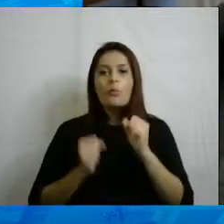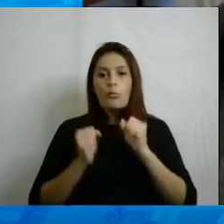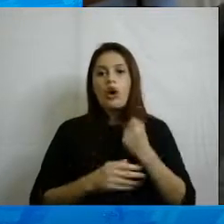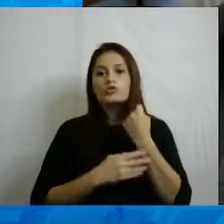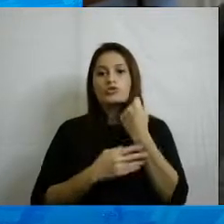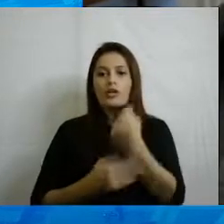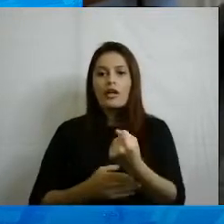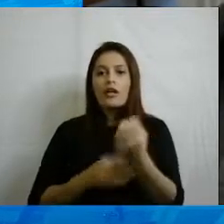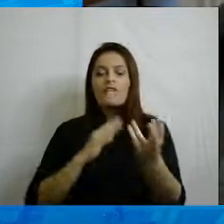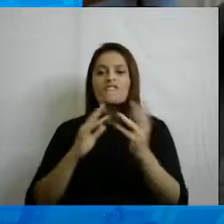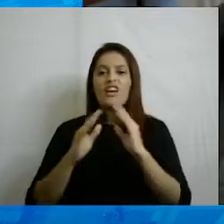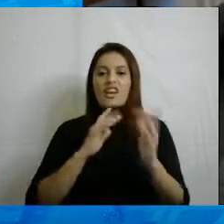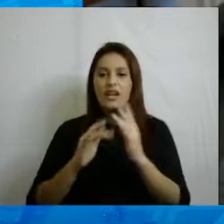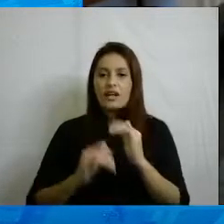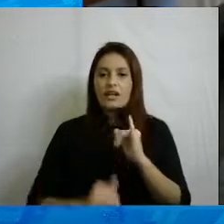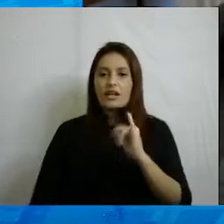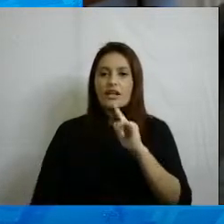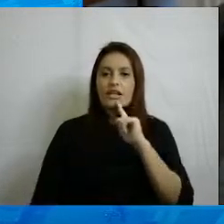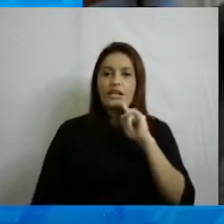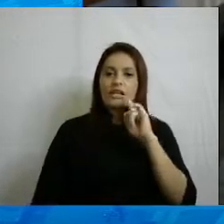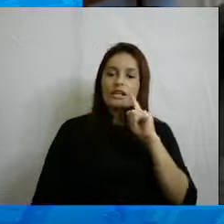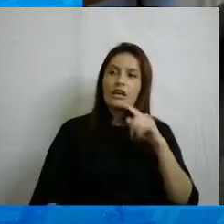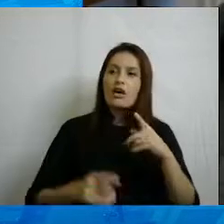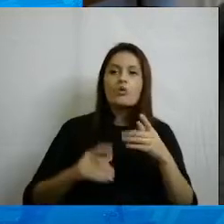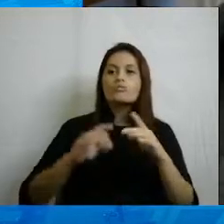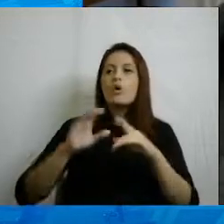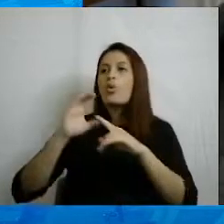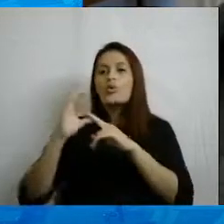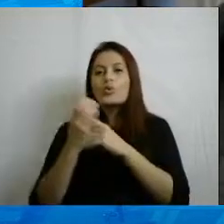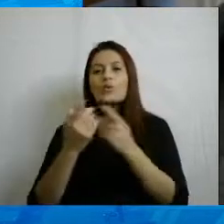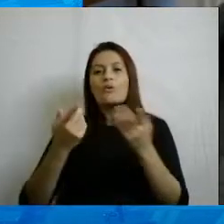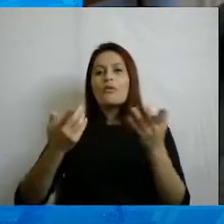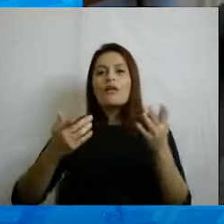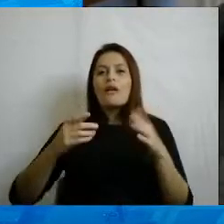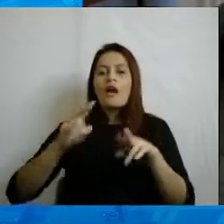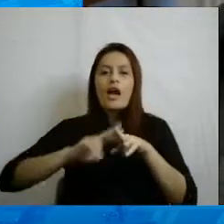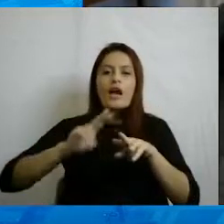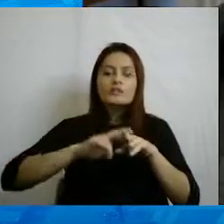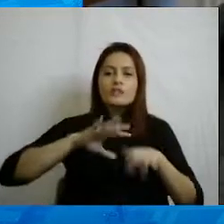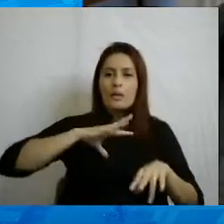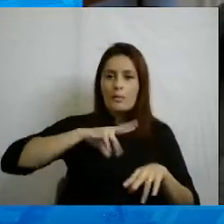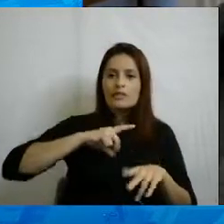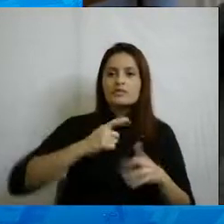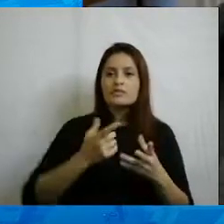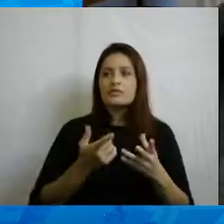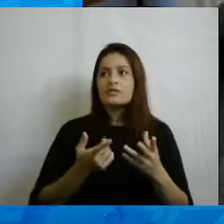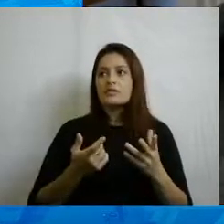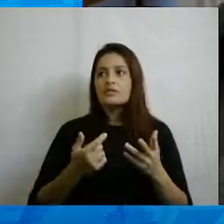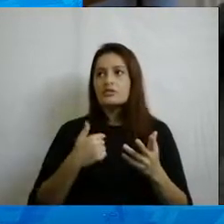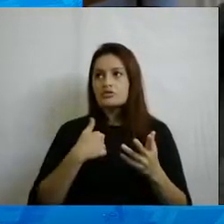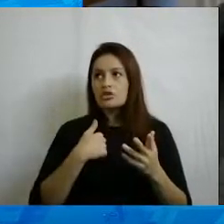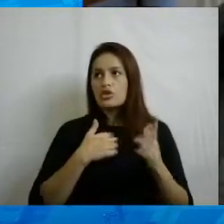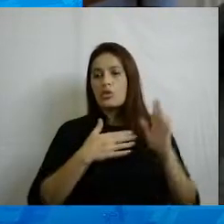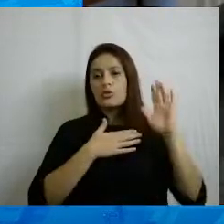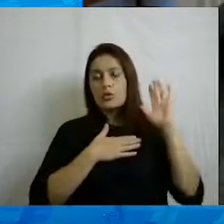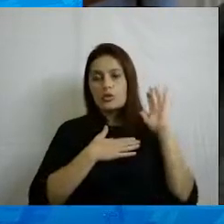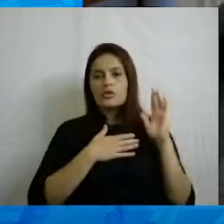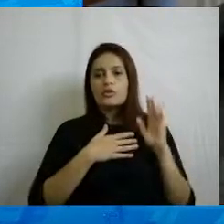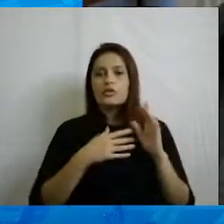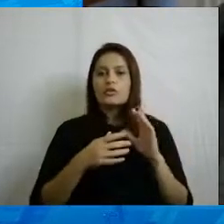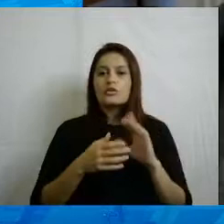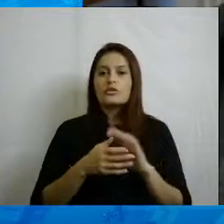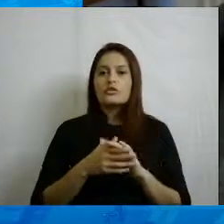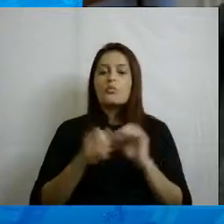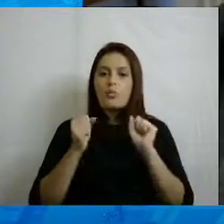con la feria itinerante. Salgamos a las costumbristas, hagamos algo en la plaza. Con eso yo te puedo ayudar y yo me comprometo a meterte en el